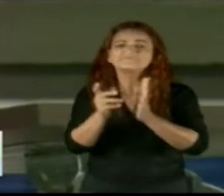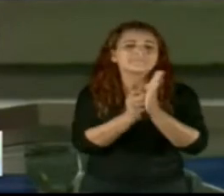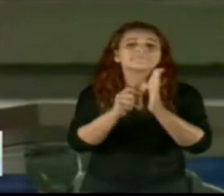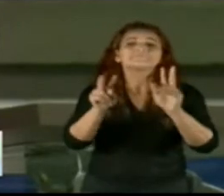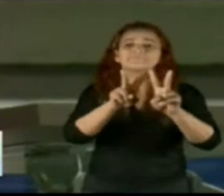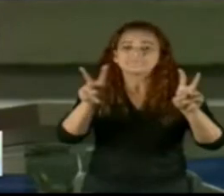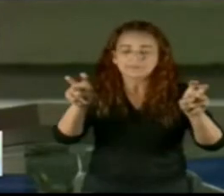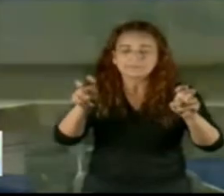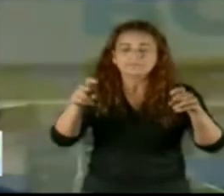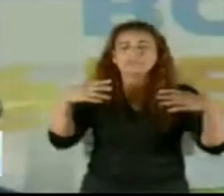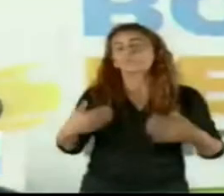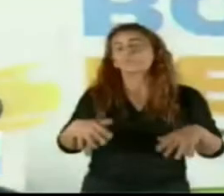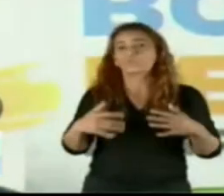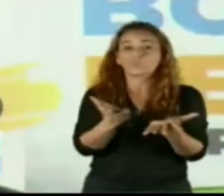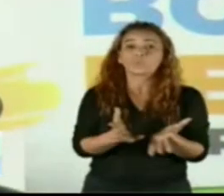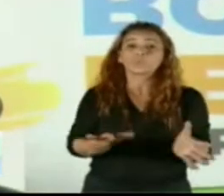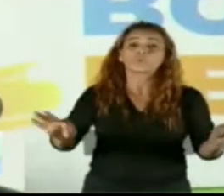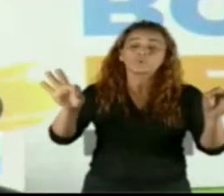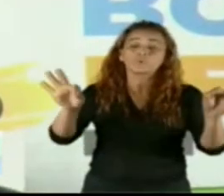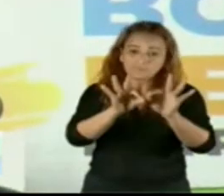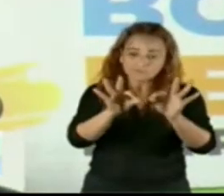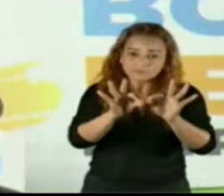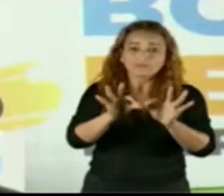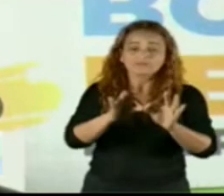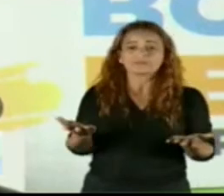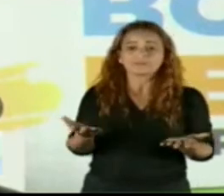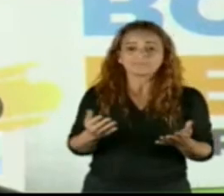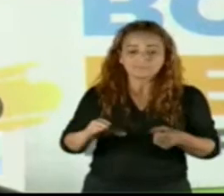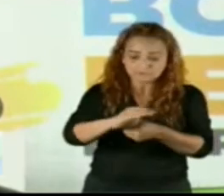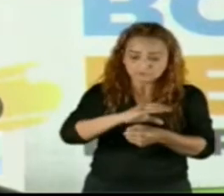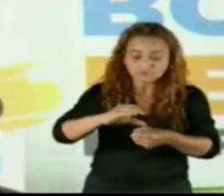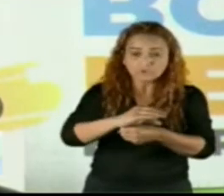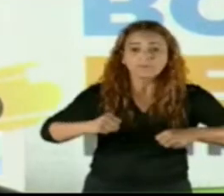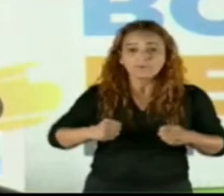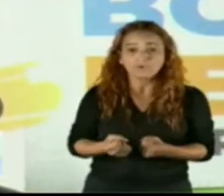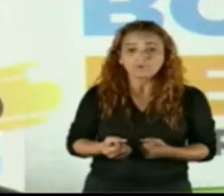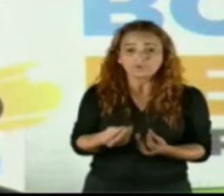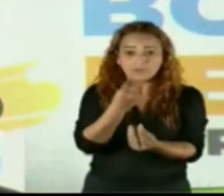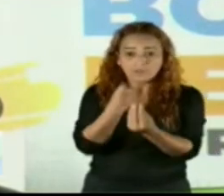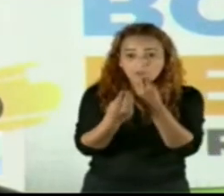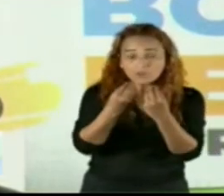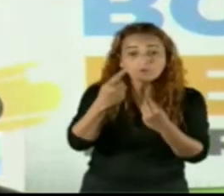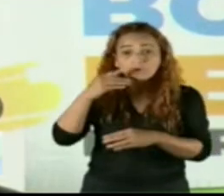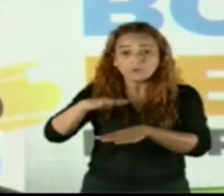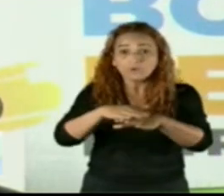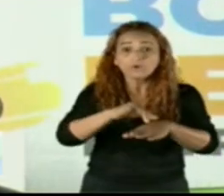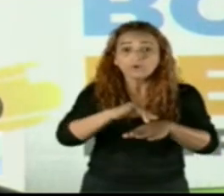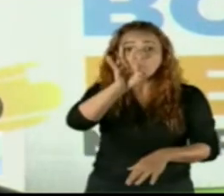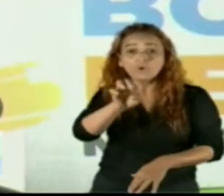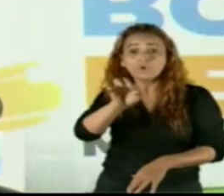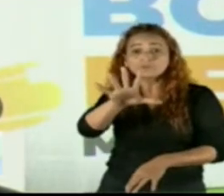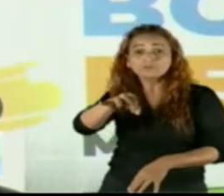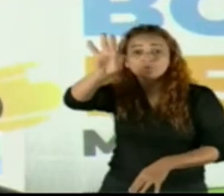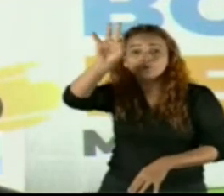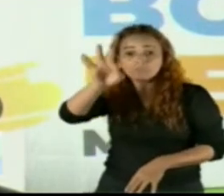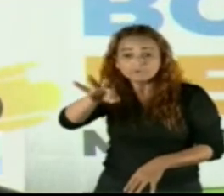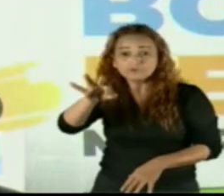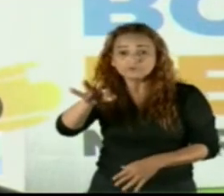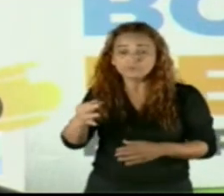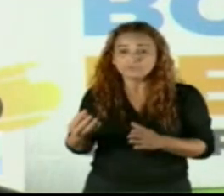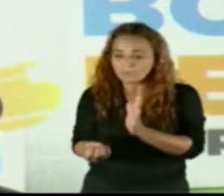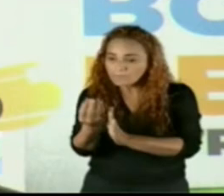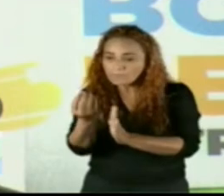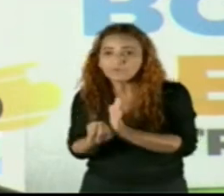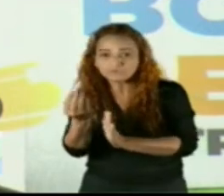tema, supremamente importante, la subsistencia alimentaria de Bogotá. Recordemos que más del 85% de los